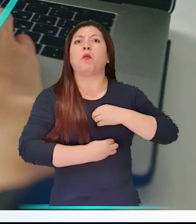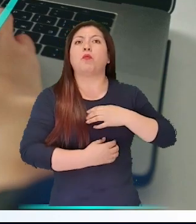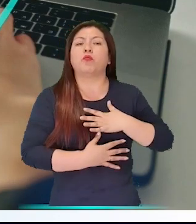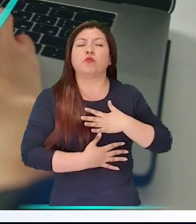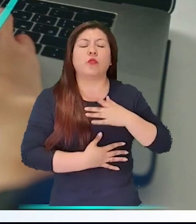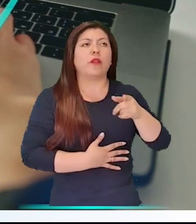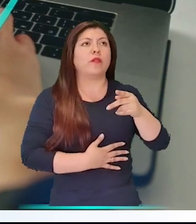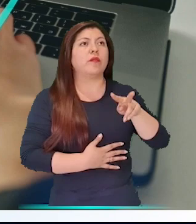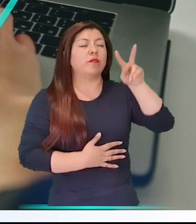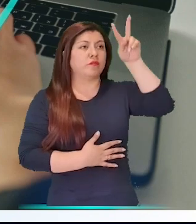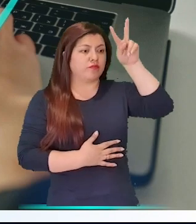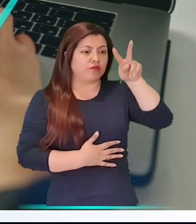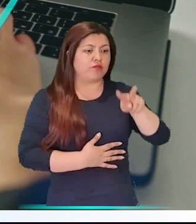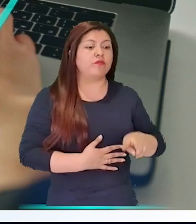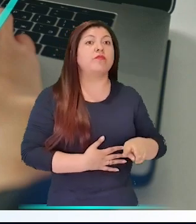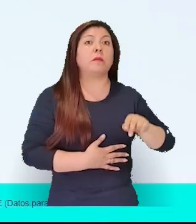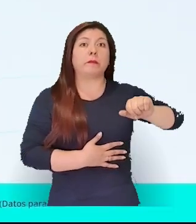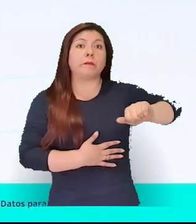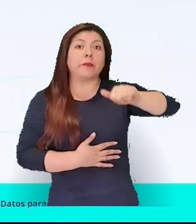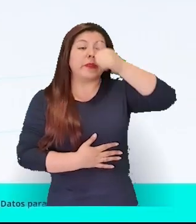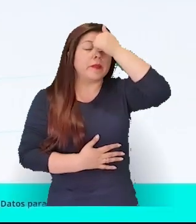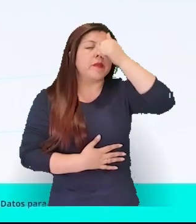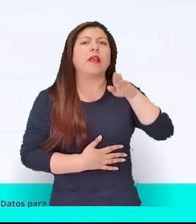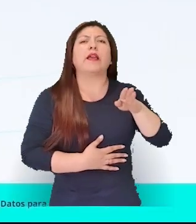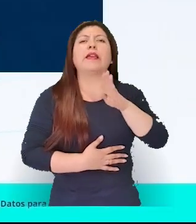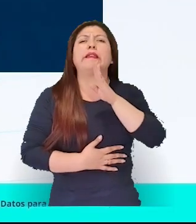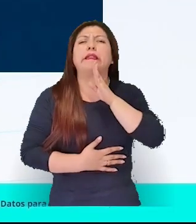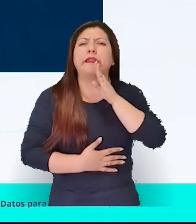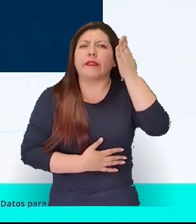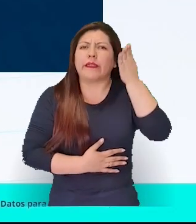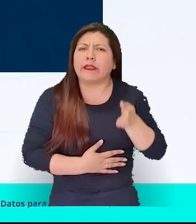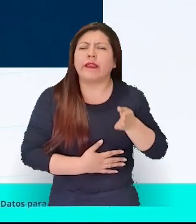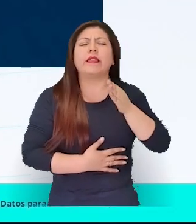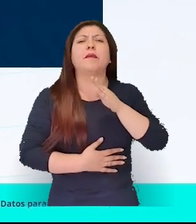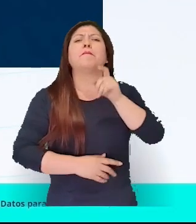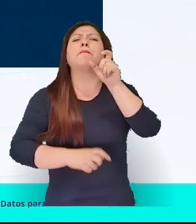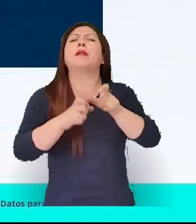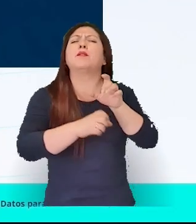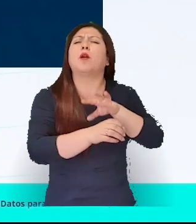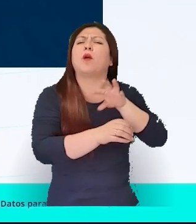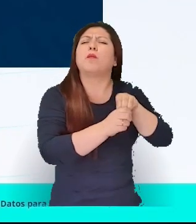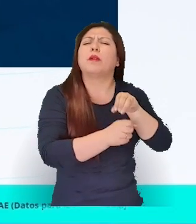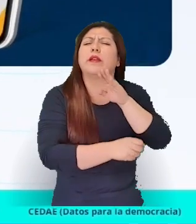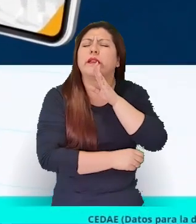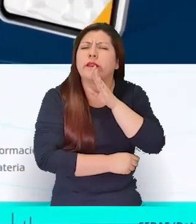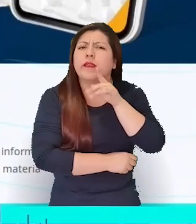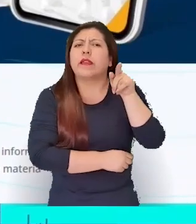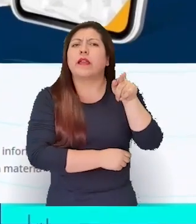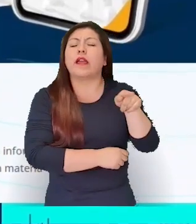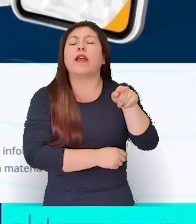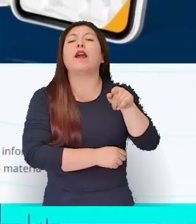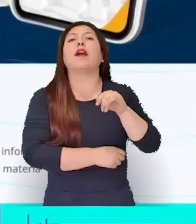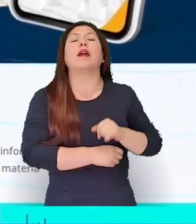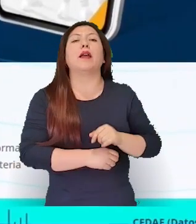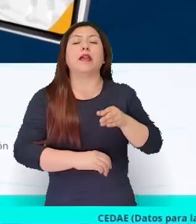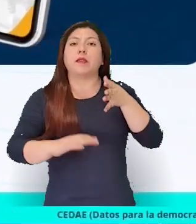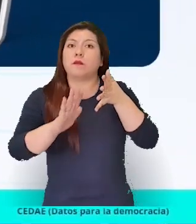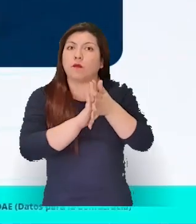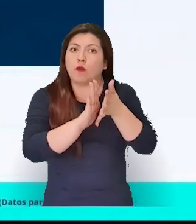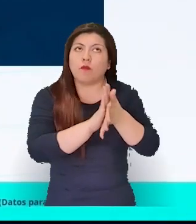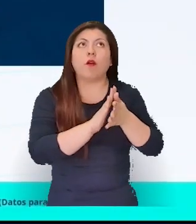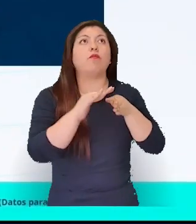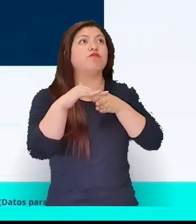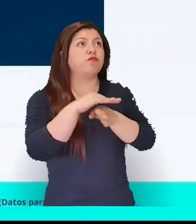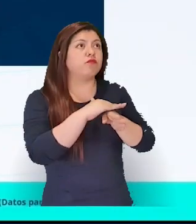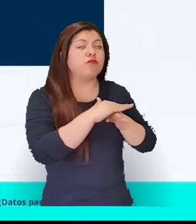nuevo de posibilidades y en el menú principal encontrarás quiénes somos, quiénes hacen parte del CEDAE y